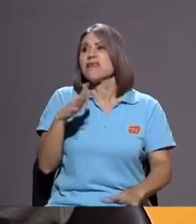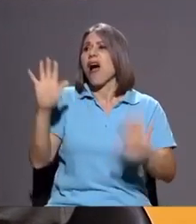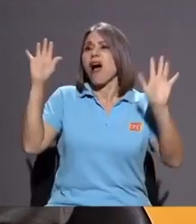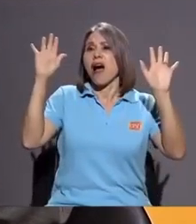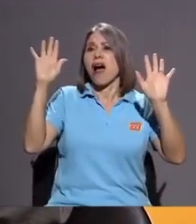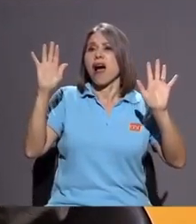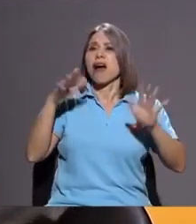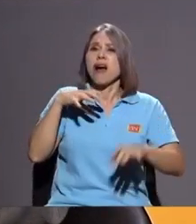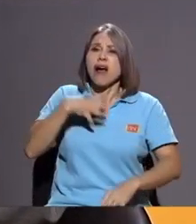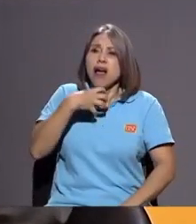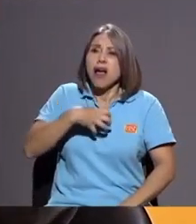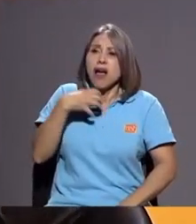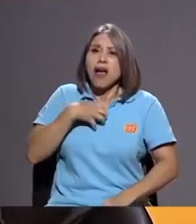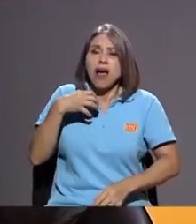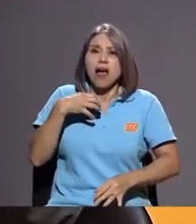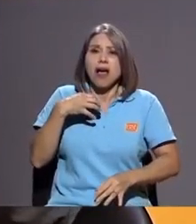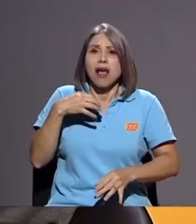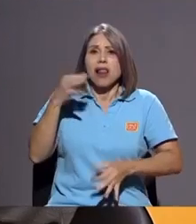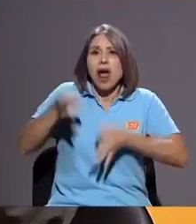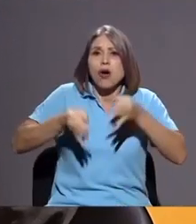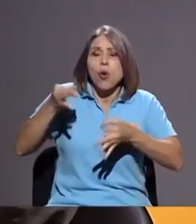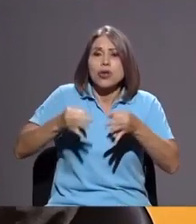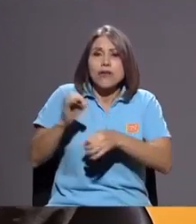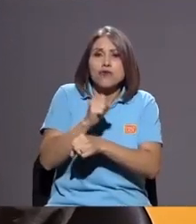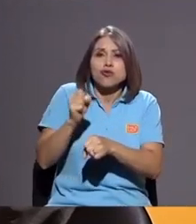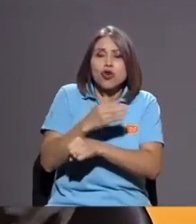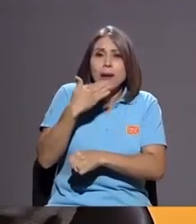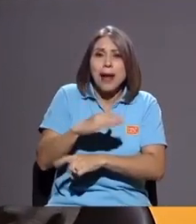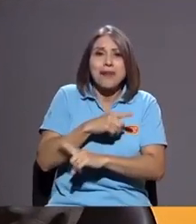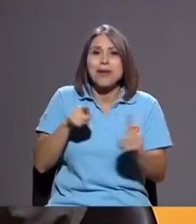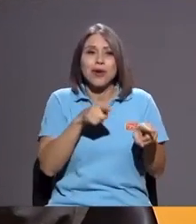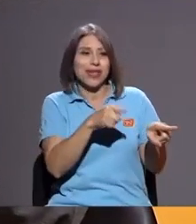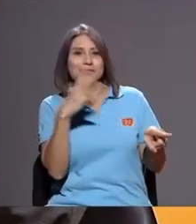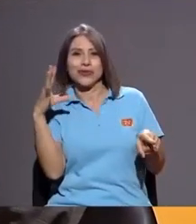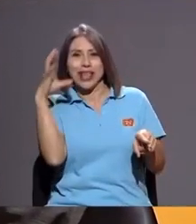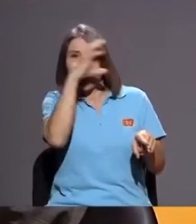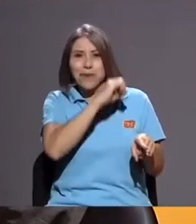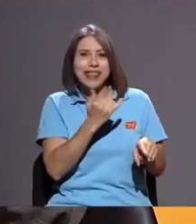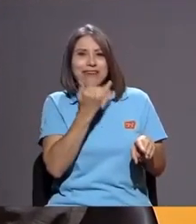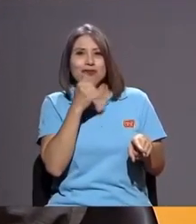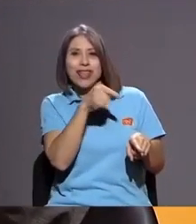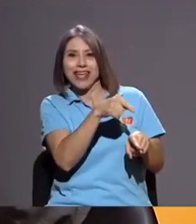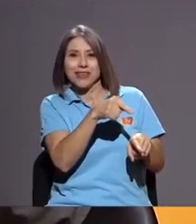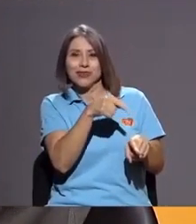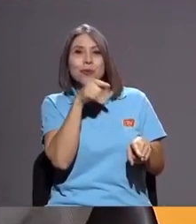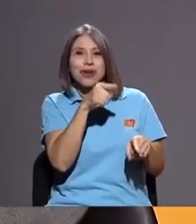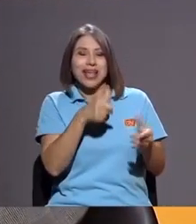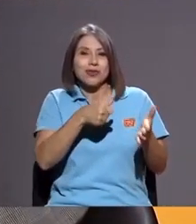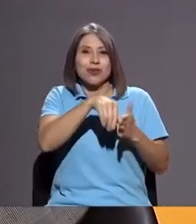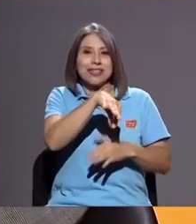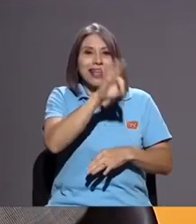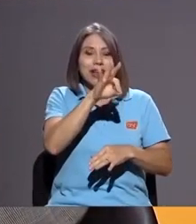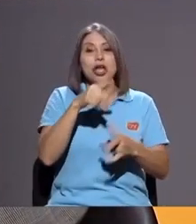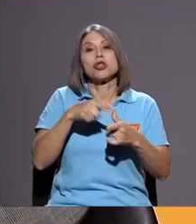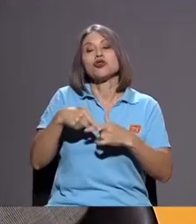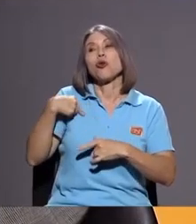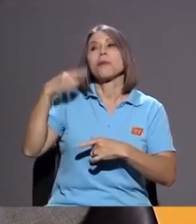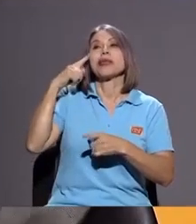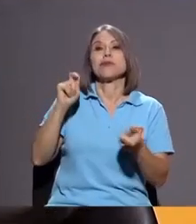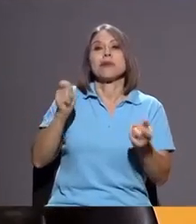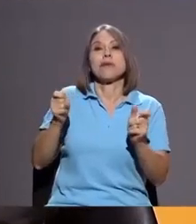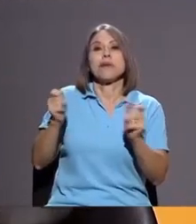cuenta que el error es de ellos porque ellos los eligieron. Entonces me parece que con esos correctivos el sistema de elección de los